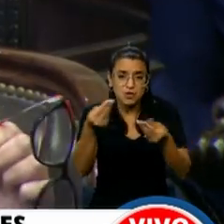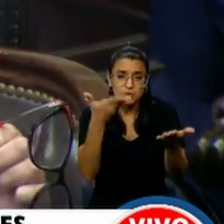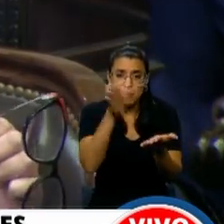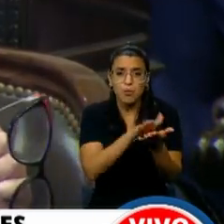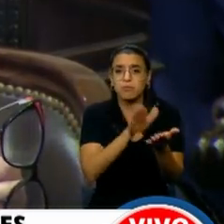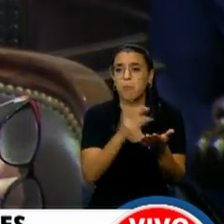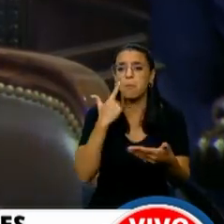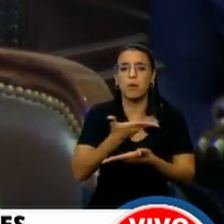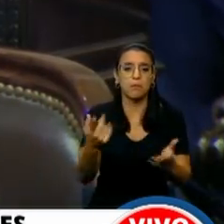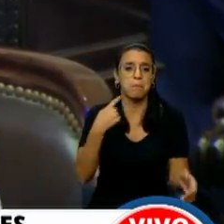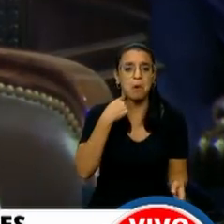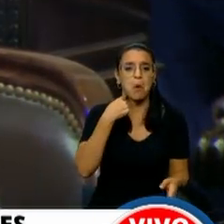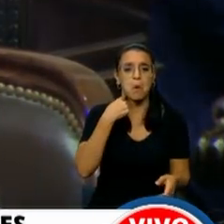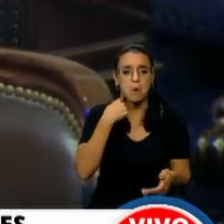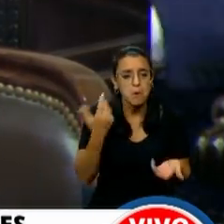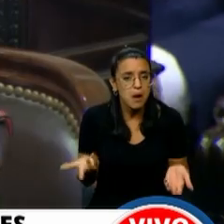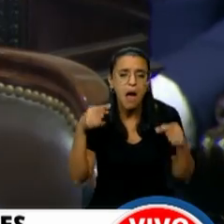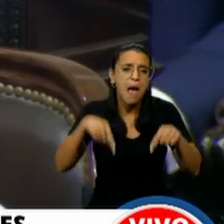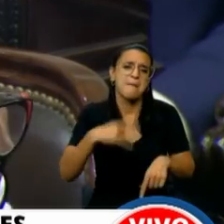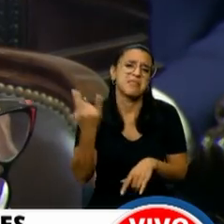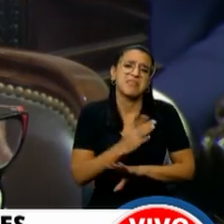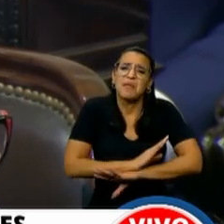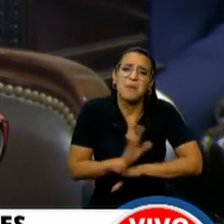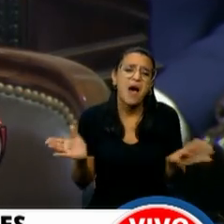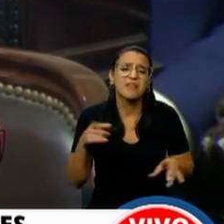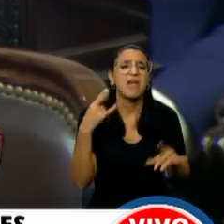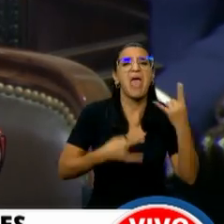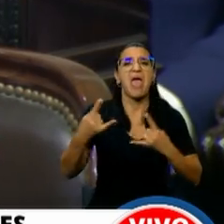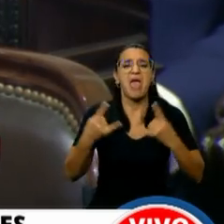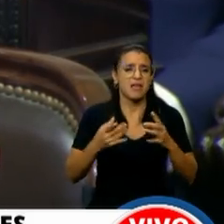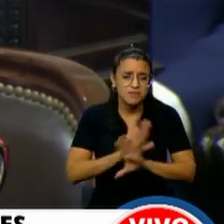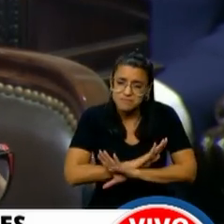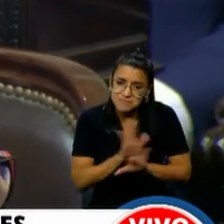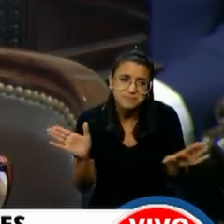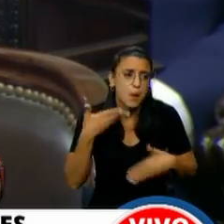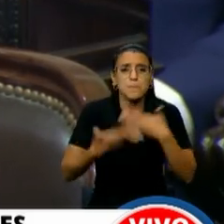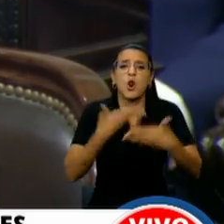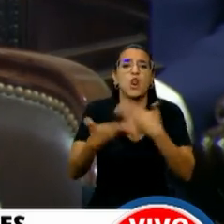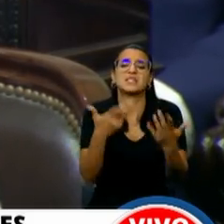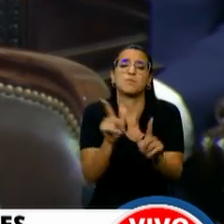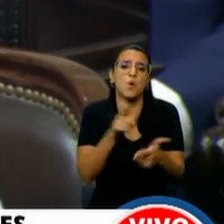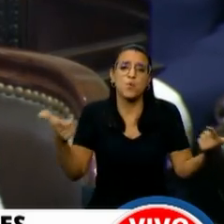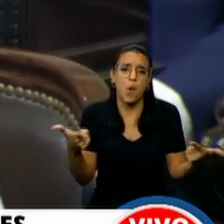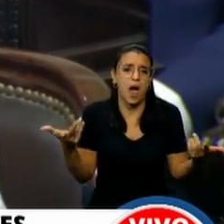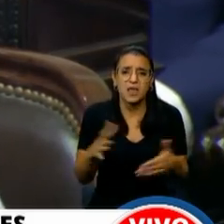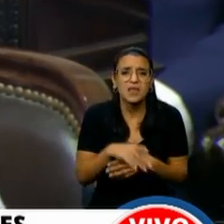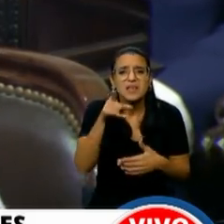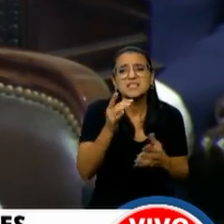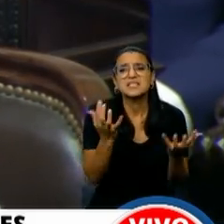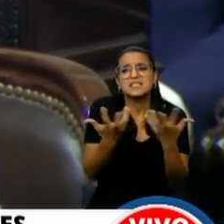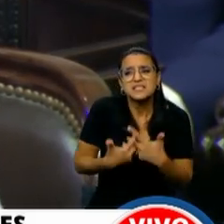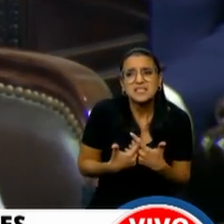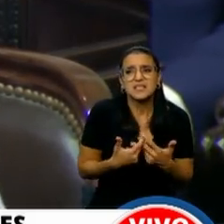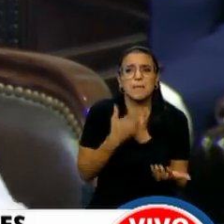lo dejó al desnudo acá no pueden mentir más si no pueden engañar más no hay progresismo que todo este sistema